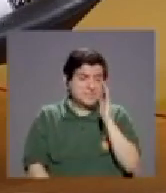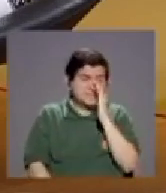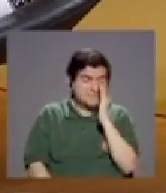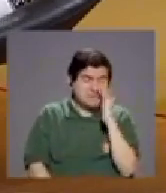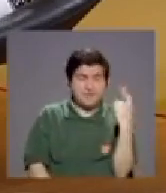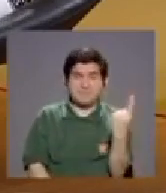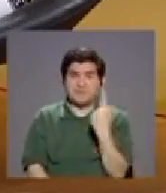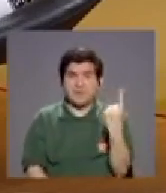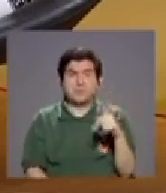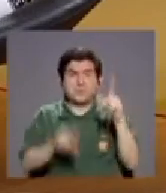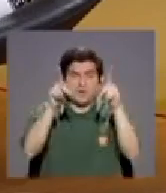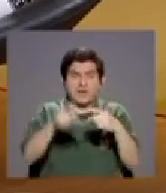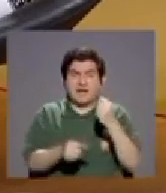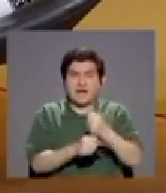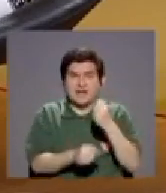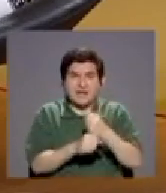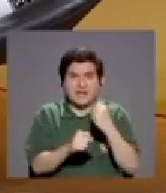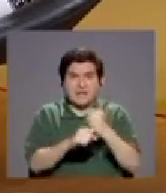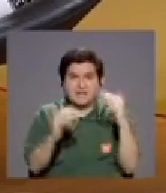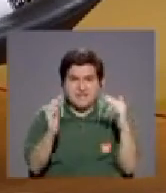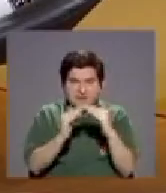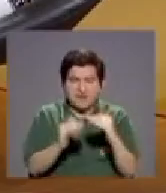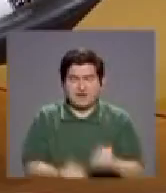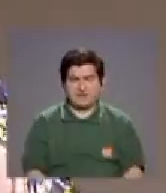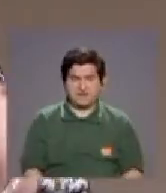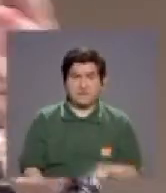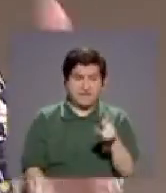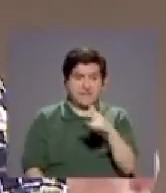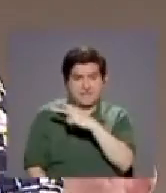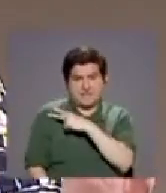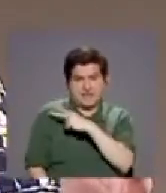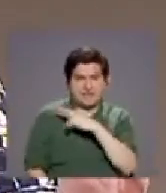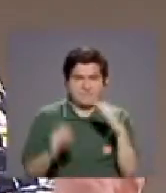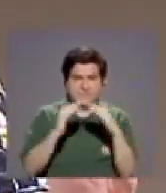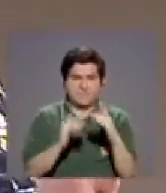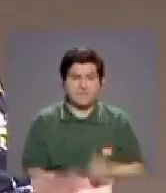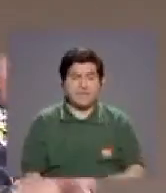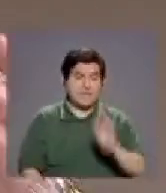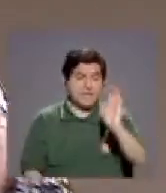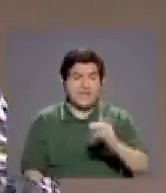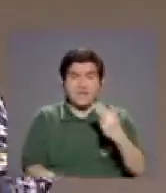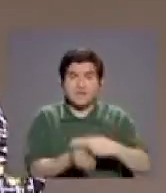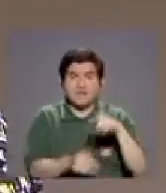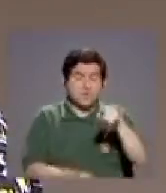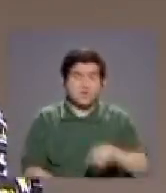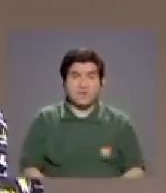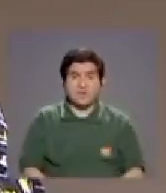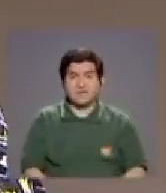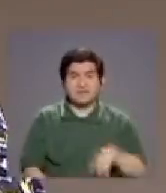la única, por ejemplo, que trabaja en el hogar o es cabeza de hogar y tiene un niño hospitalizado, ella va a tener que